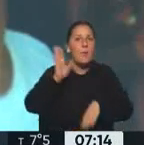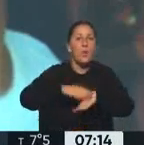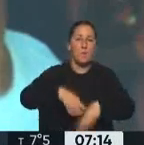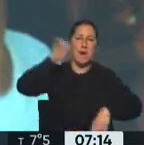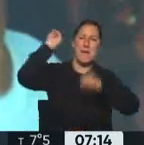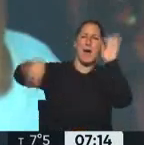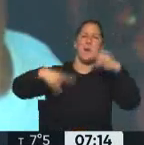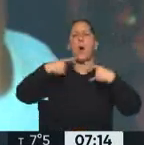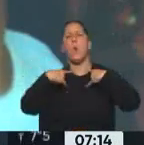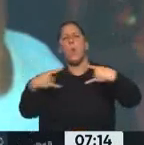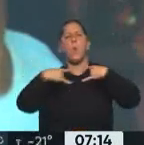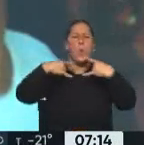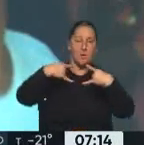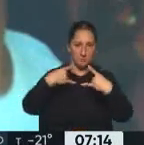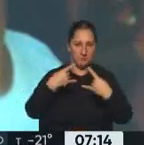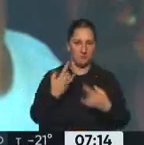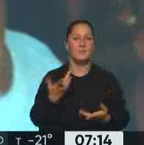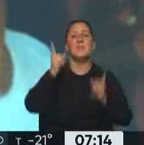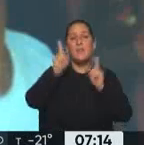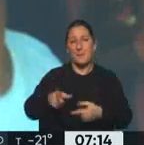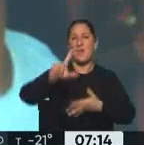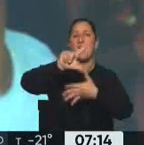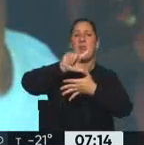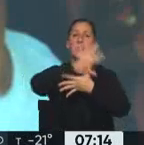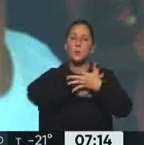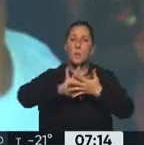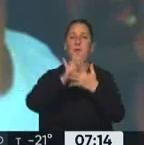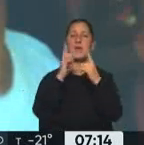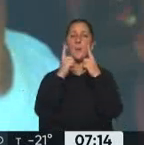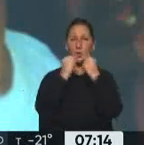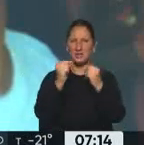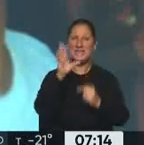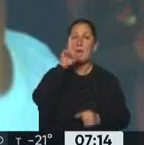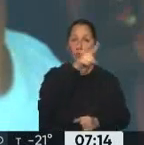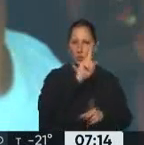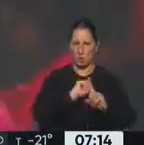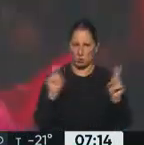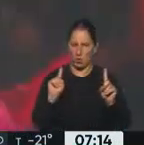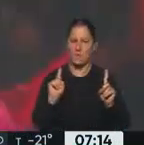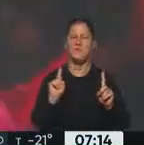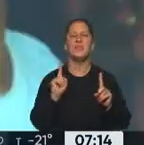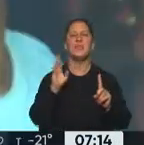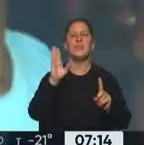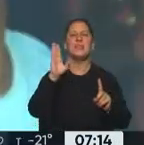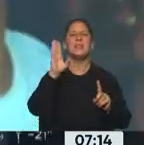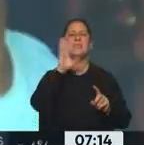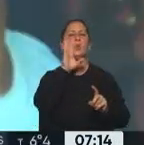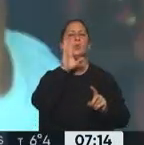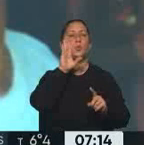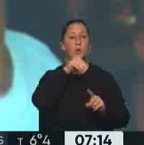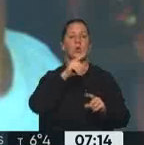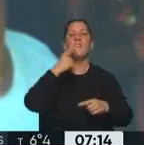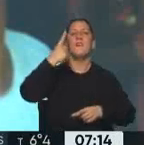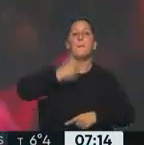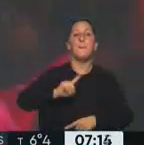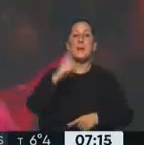en repudio. Pero también en Latinoamérica se protestó, no en Estados Unidos. En Estados Unidos no se festeja el Día del Trabajador el